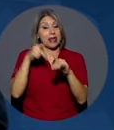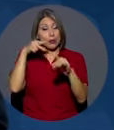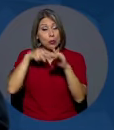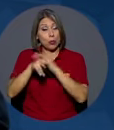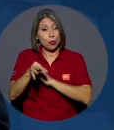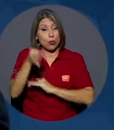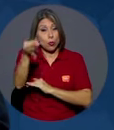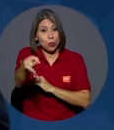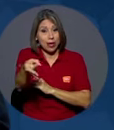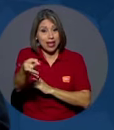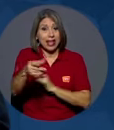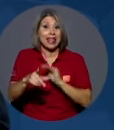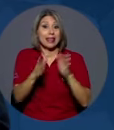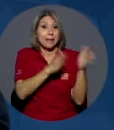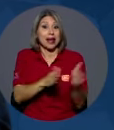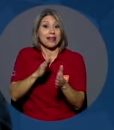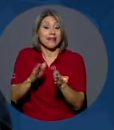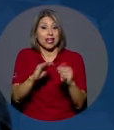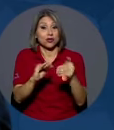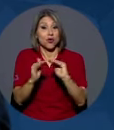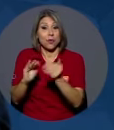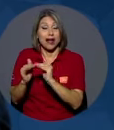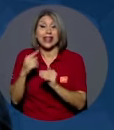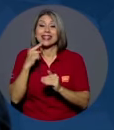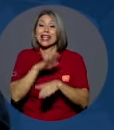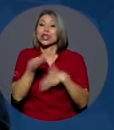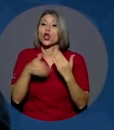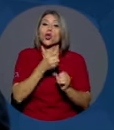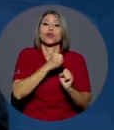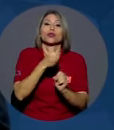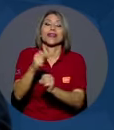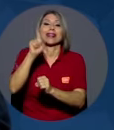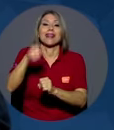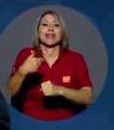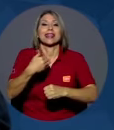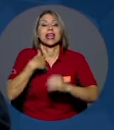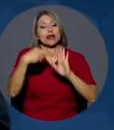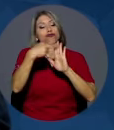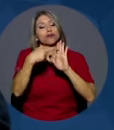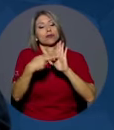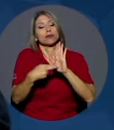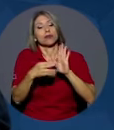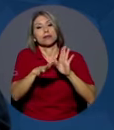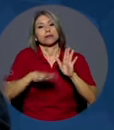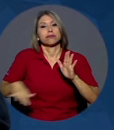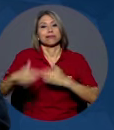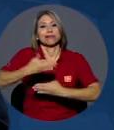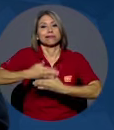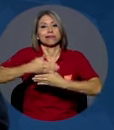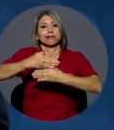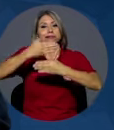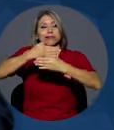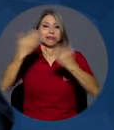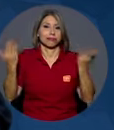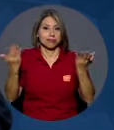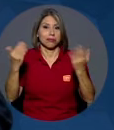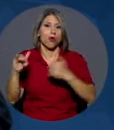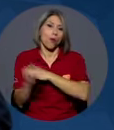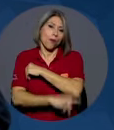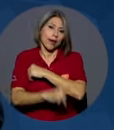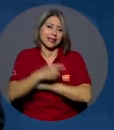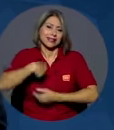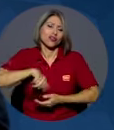Urbana hablaba de que todos los municipios tienen que tener un plan regulador cantonal, y pues como país todavía